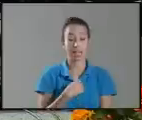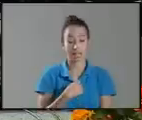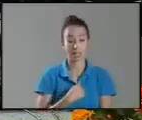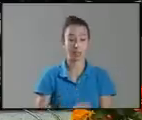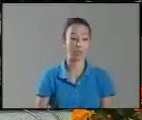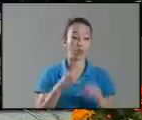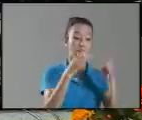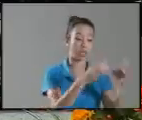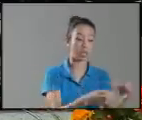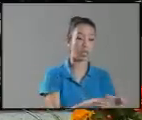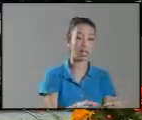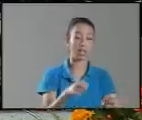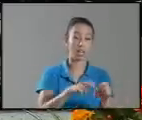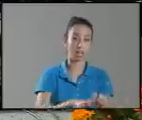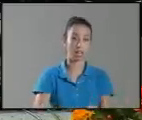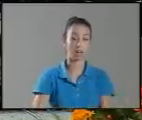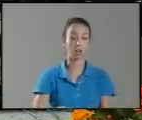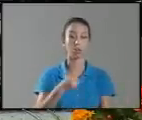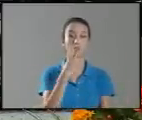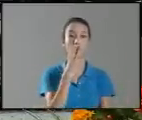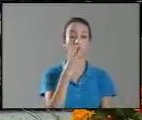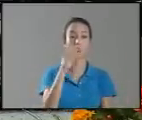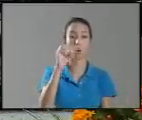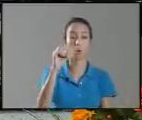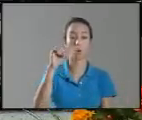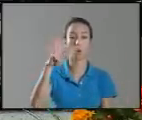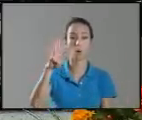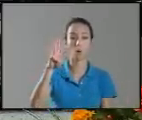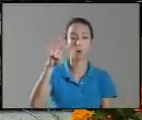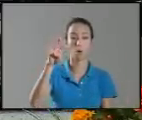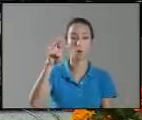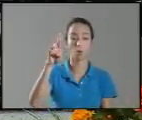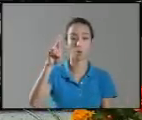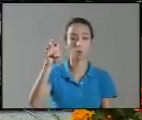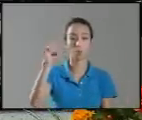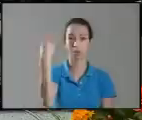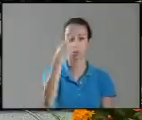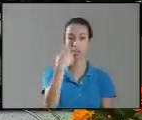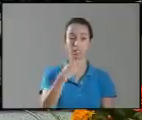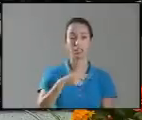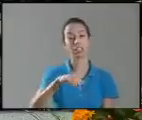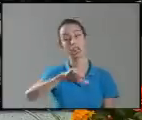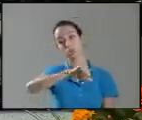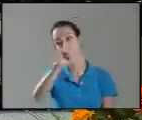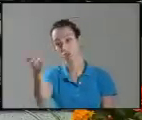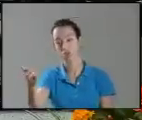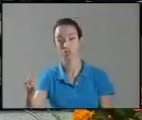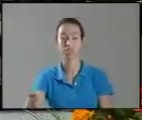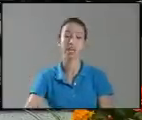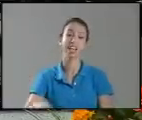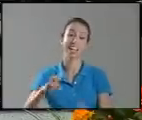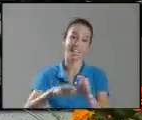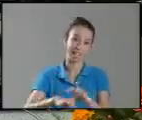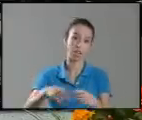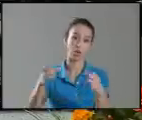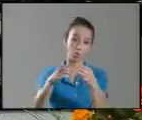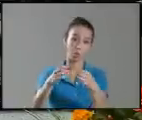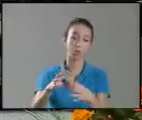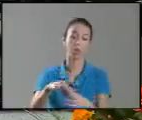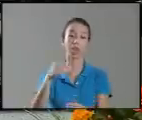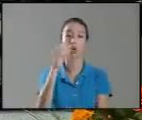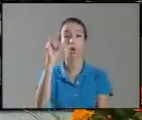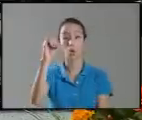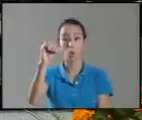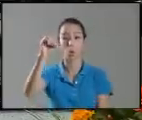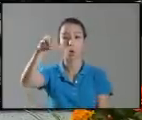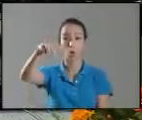decía hombres contra hombres. Y entonces, claro, él se ubicaba en los hombres con H y ponía a todos sus perseguidores en los